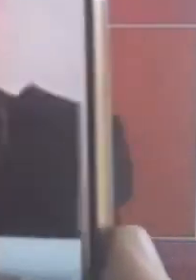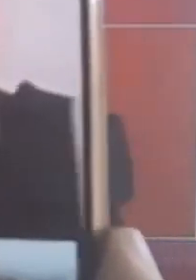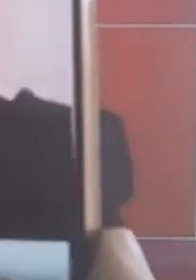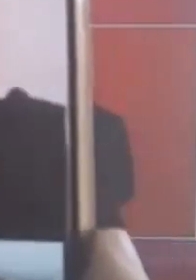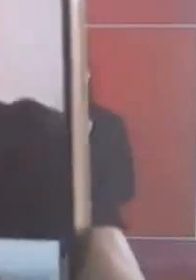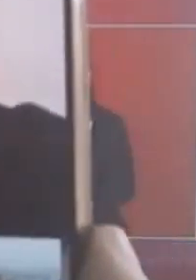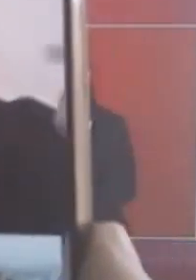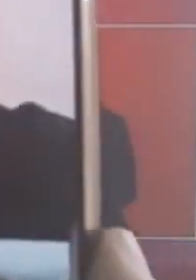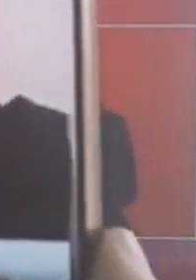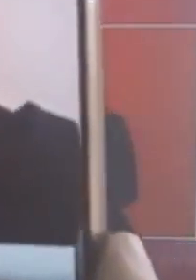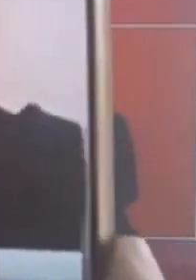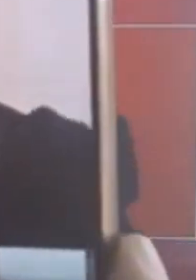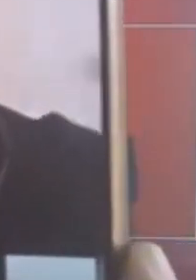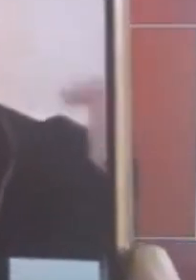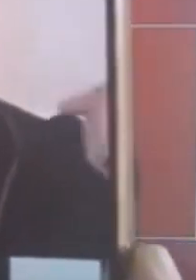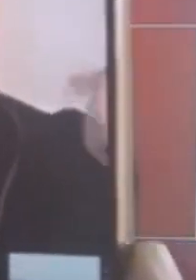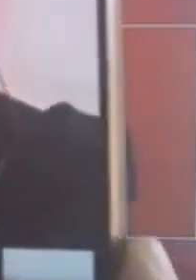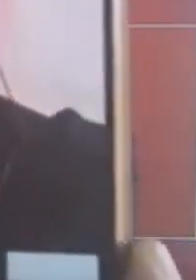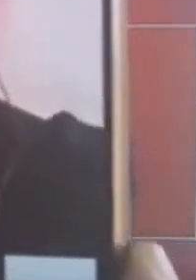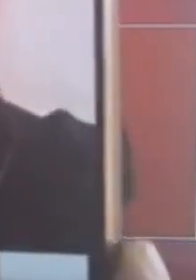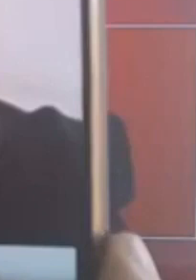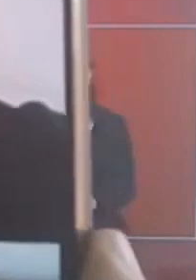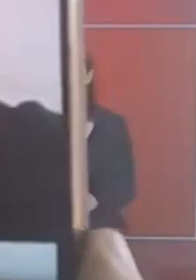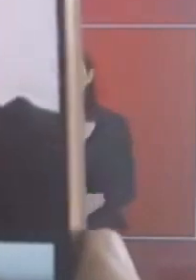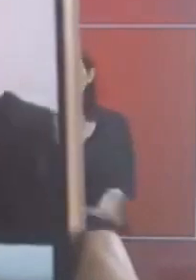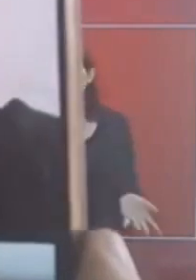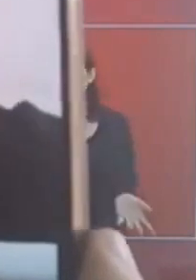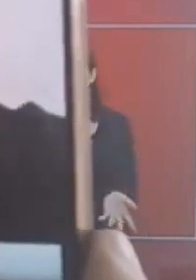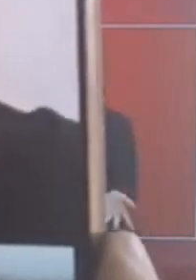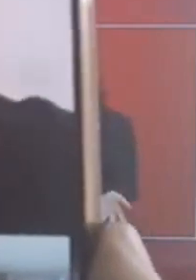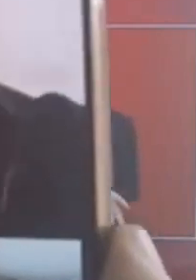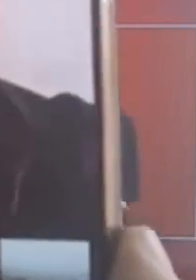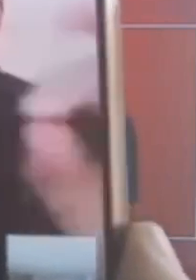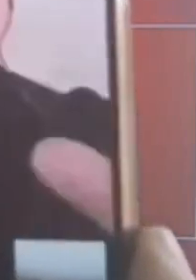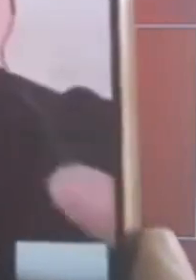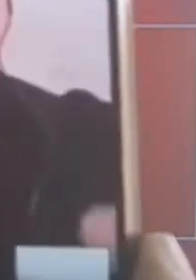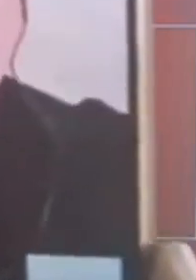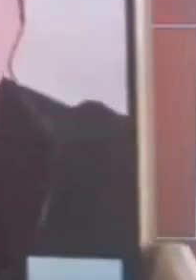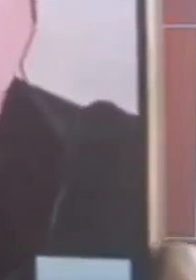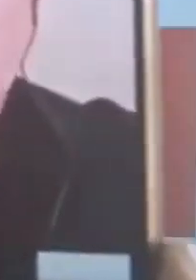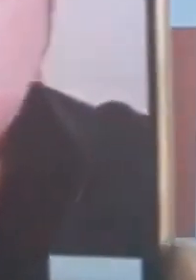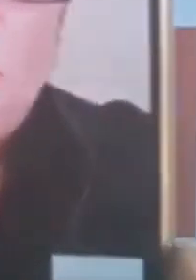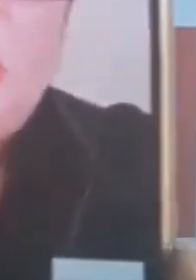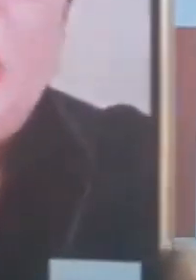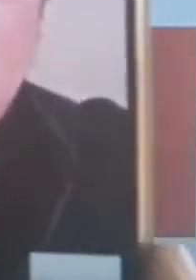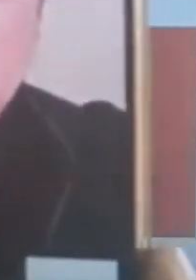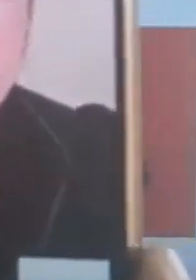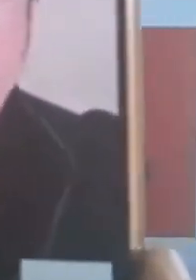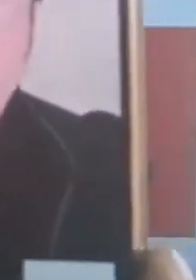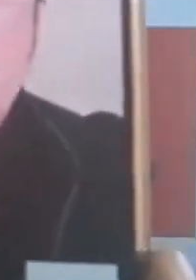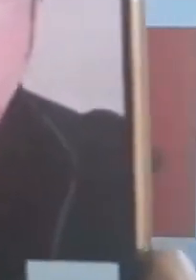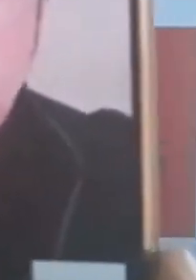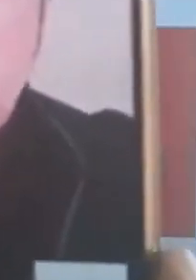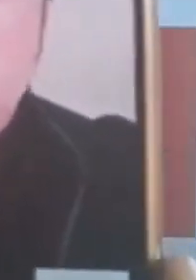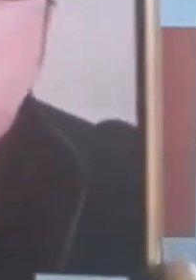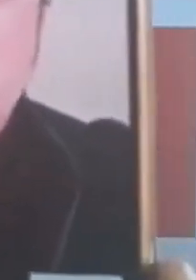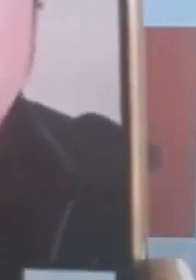de la balanza en donde yo te insulto más feo y ahora yo te digo más feo y tú me dices, y es creo que podría